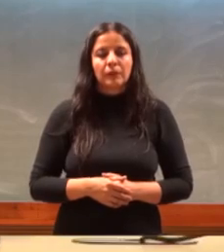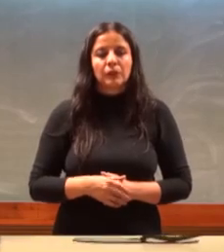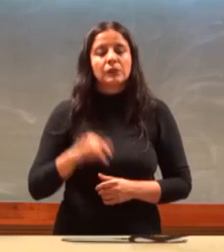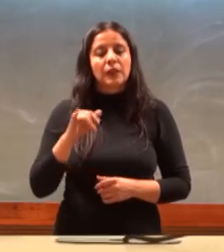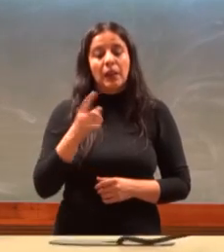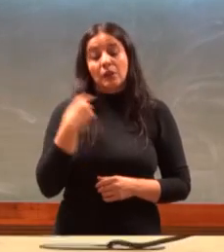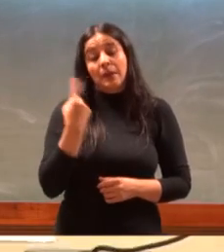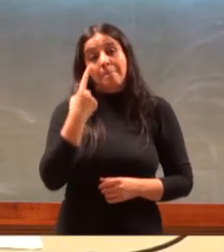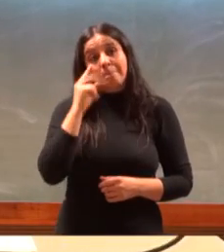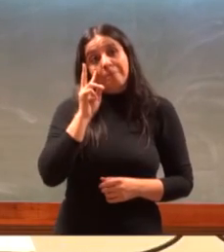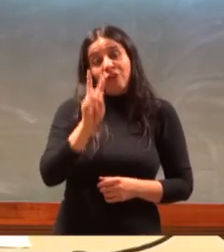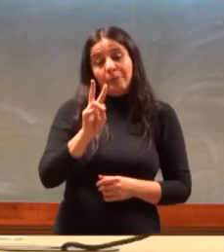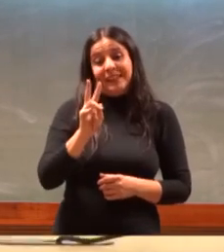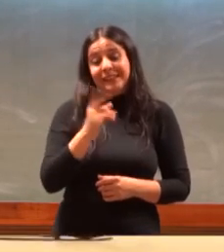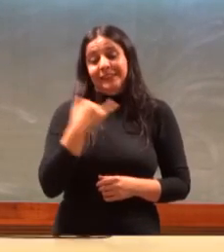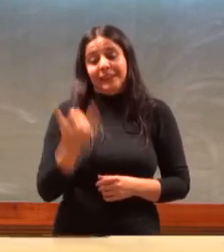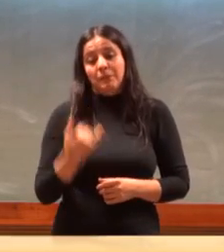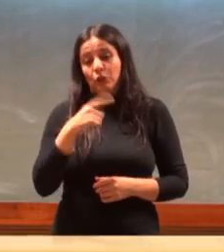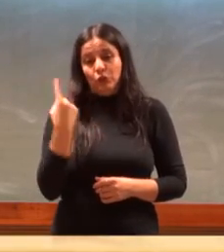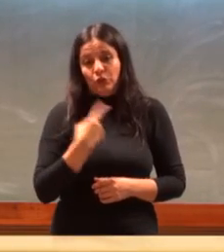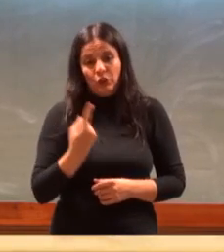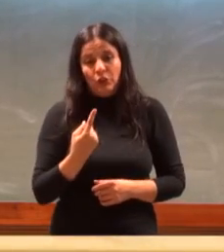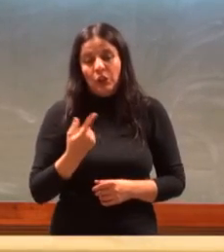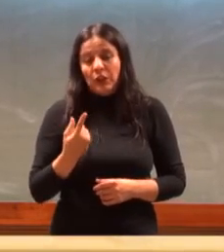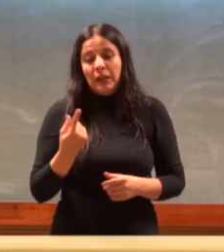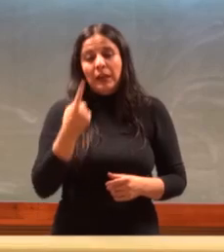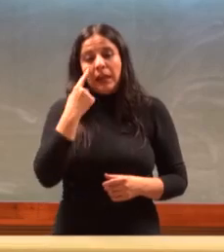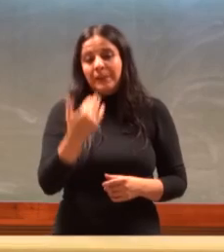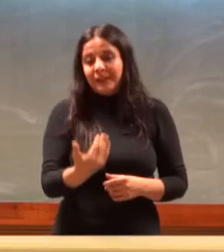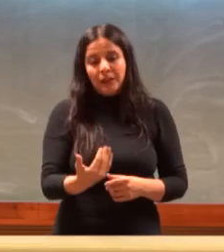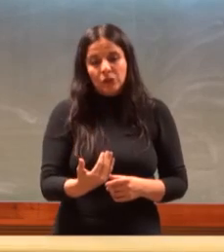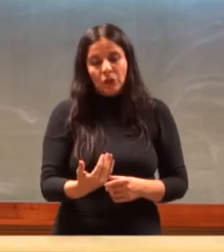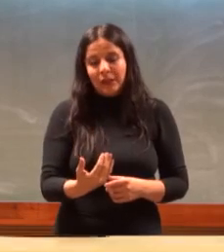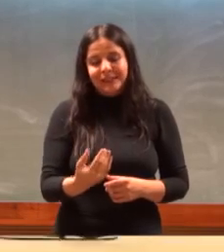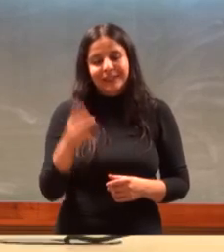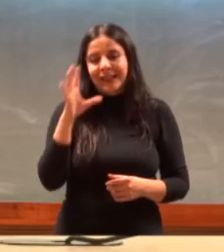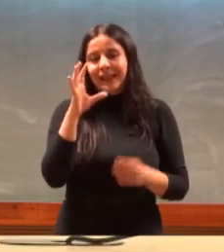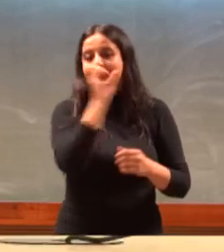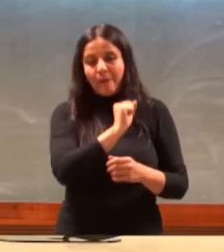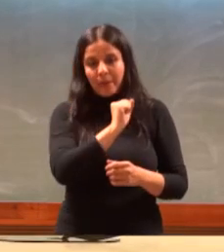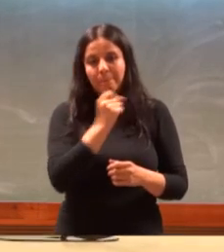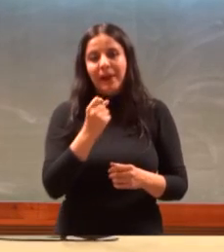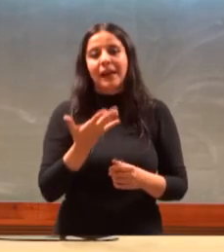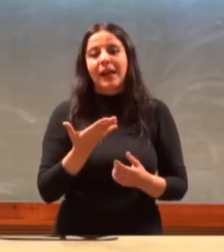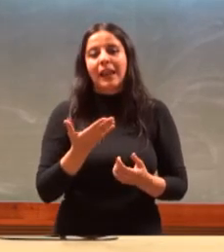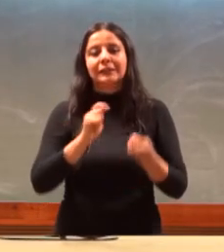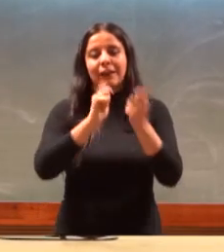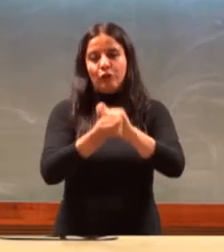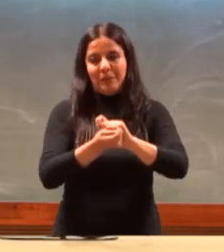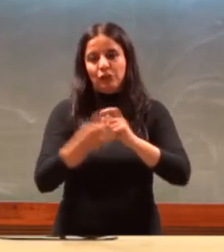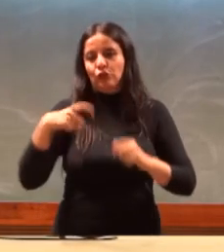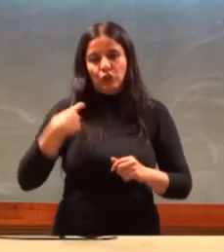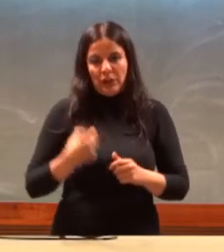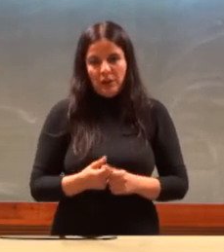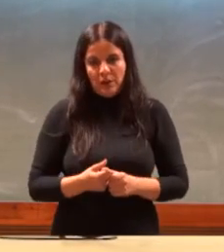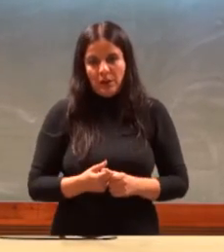tenemos nosotros es que la investigación en ciencias sociales y humanas Es una herramienta clave de transformación social y creo que la facultad y creemos que la facultad tiene todos los